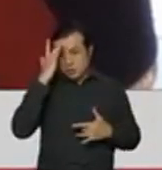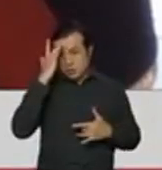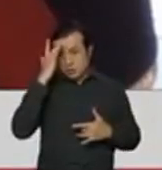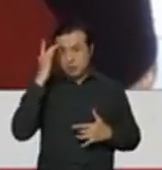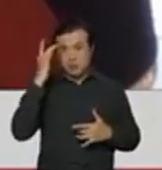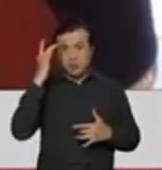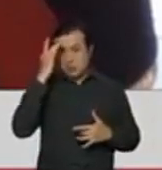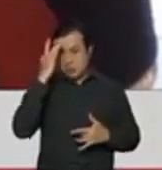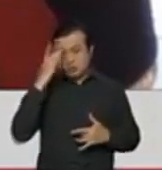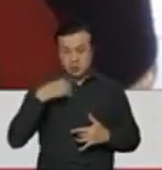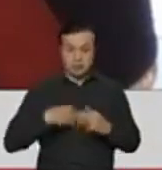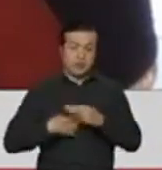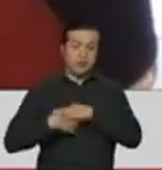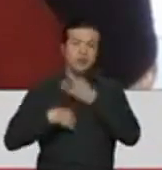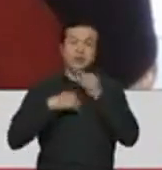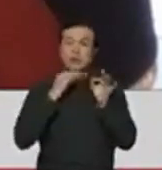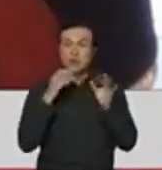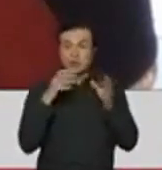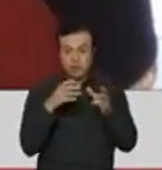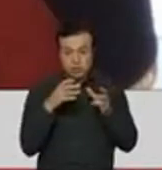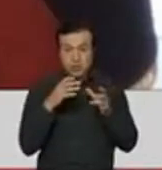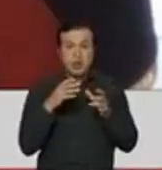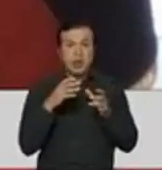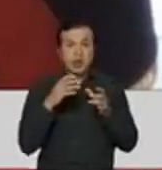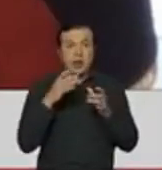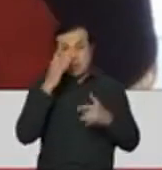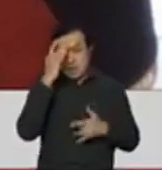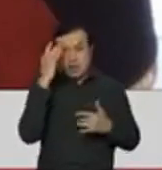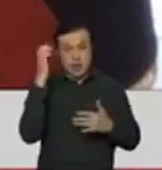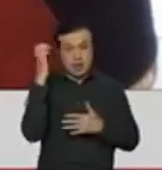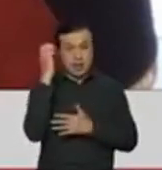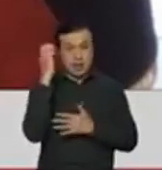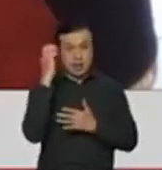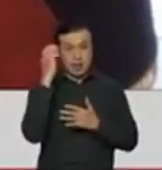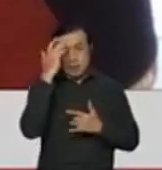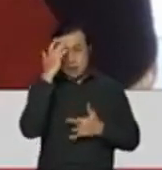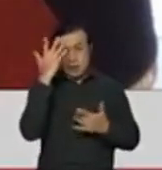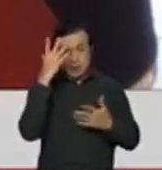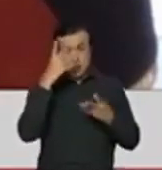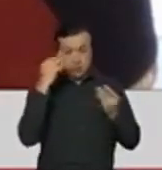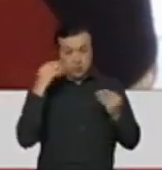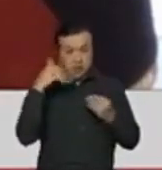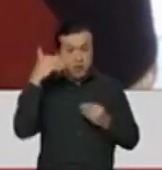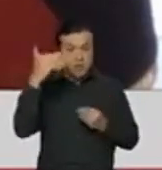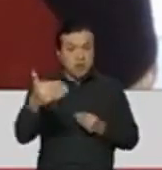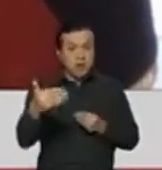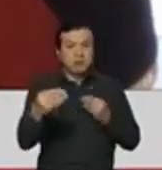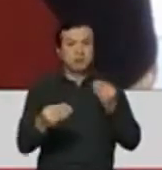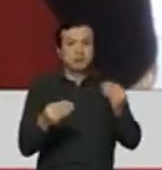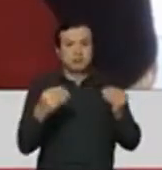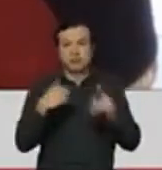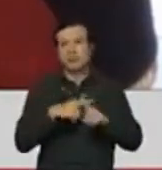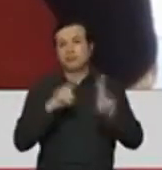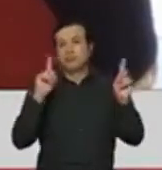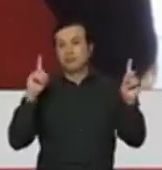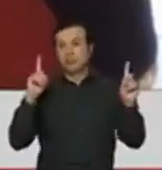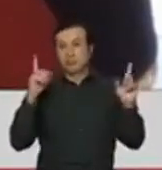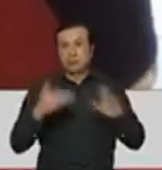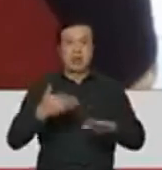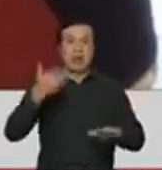mejor dicho, la época después de la crisis económica y de la pandemia, es una época muy diferente a la